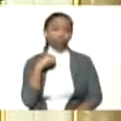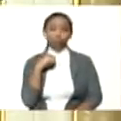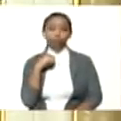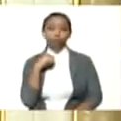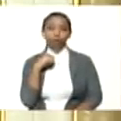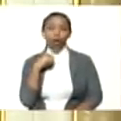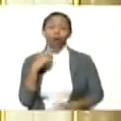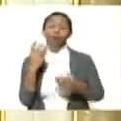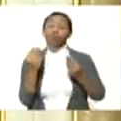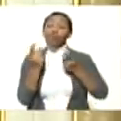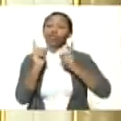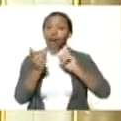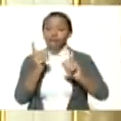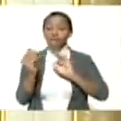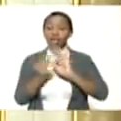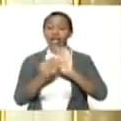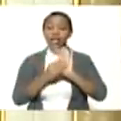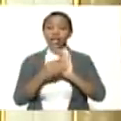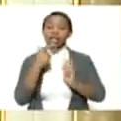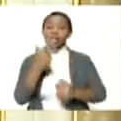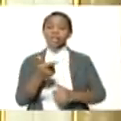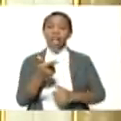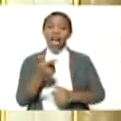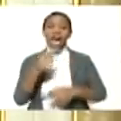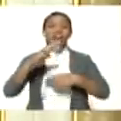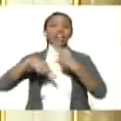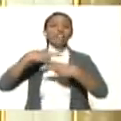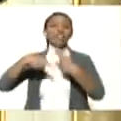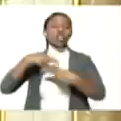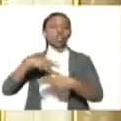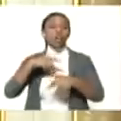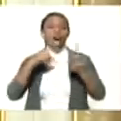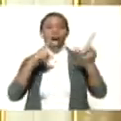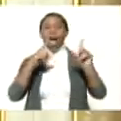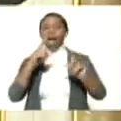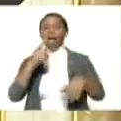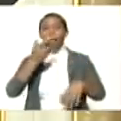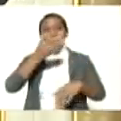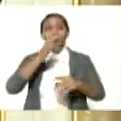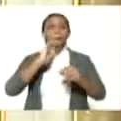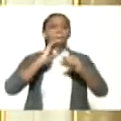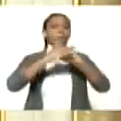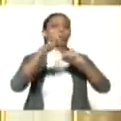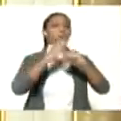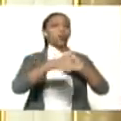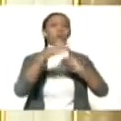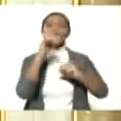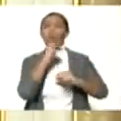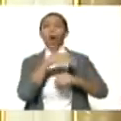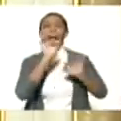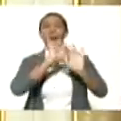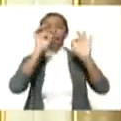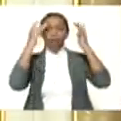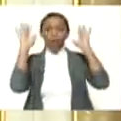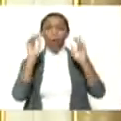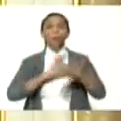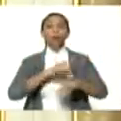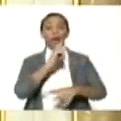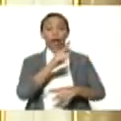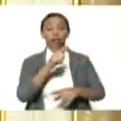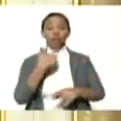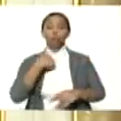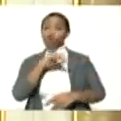Muchas veces nos llamaron revolucionarios desmelenados por atrevernos a soñar que